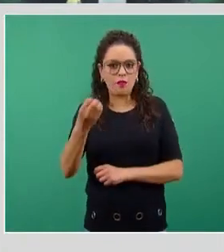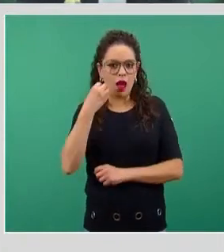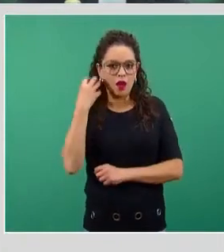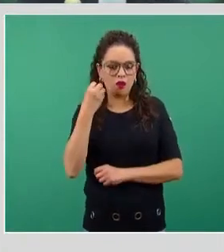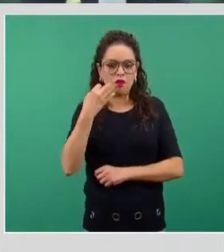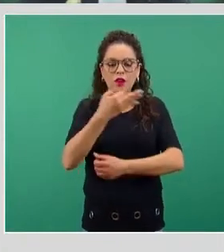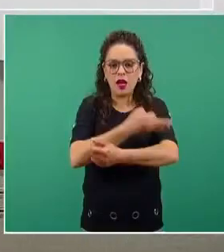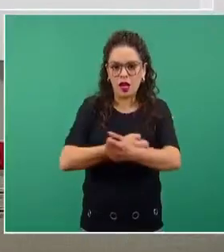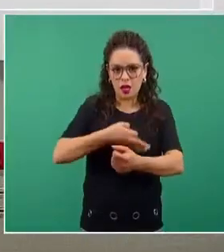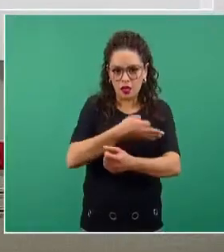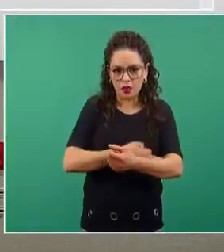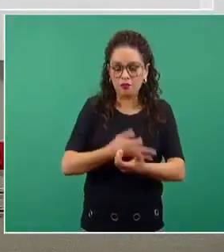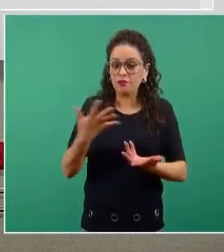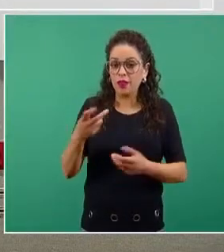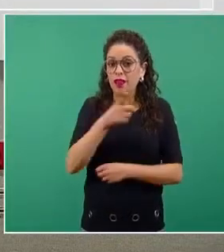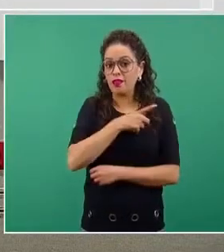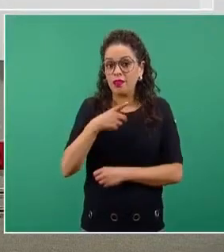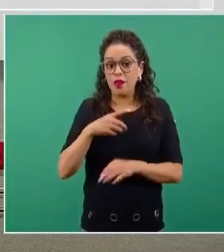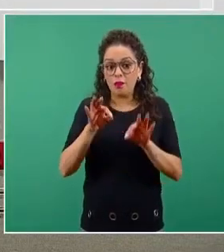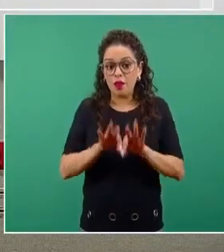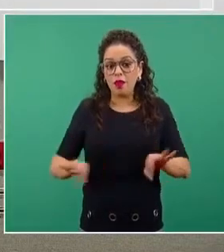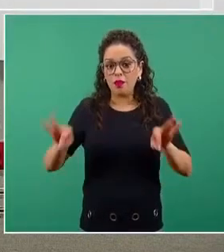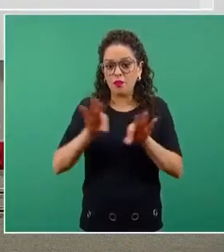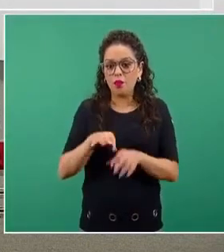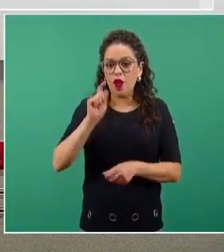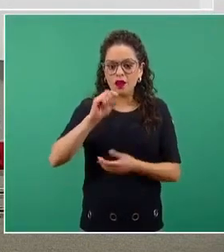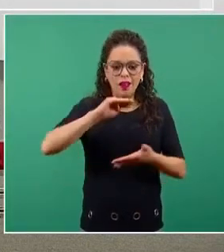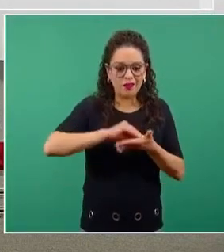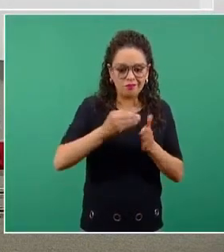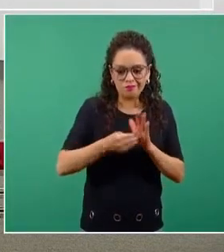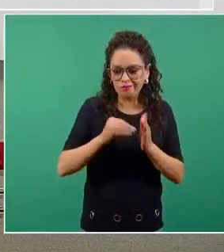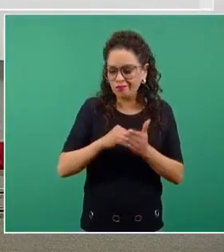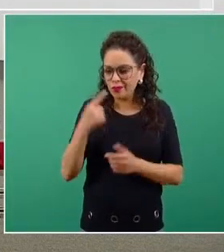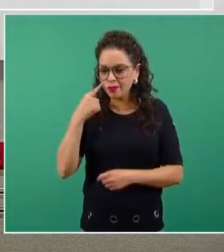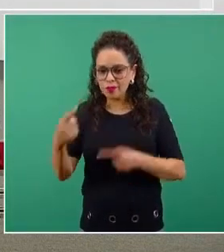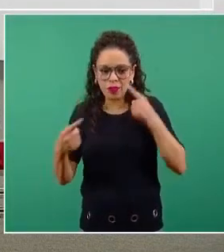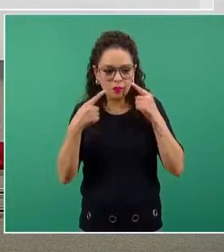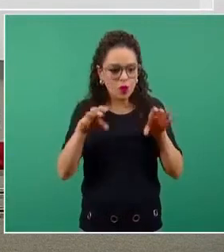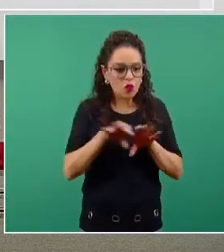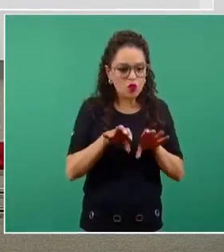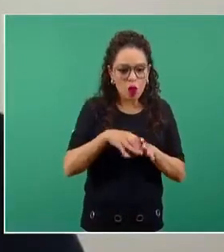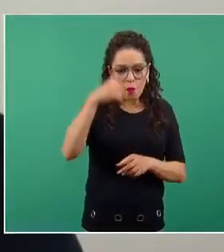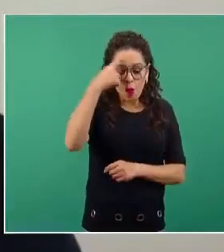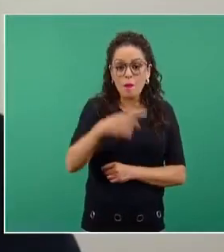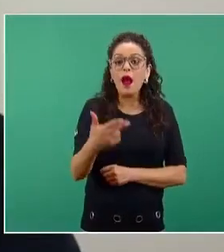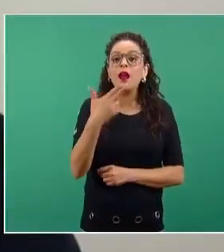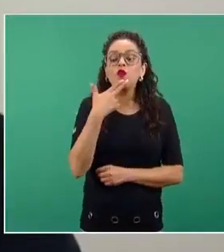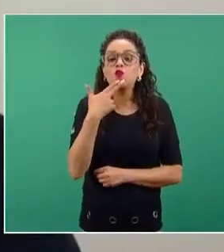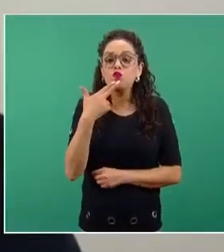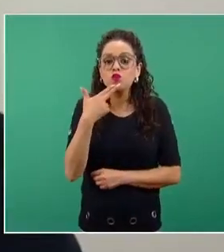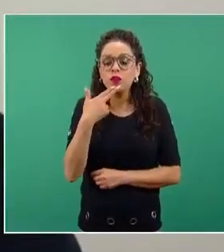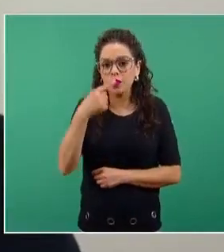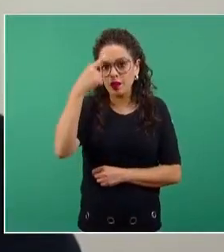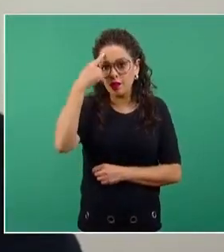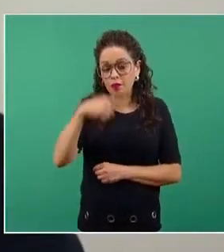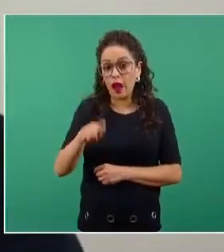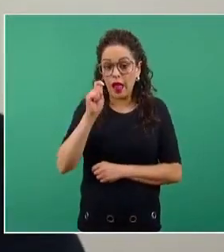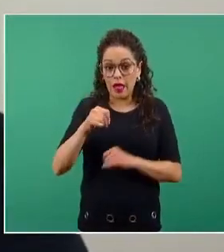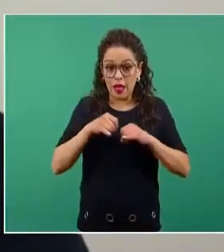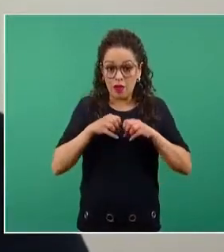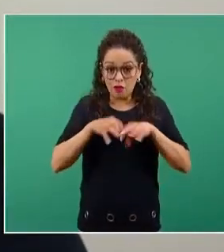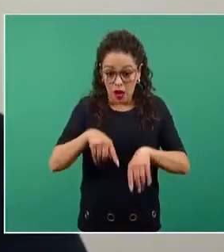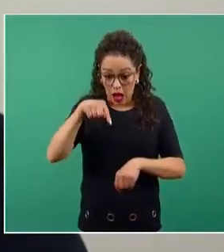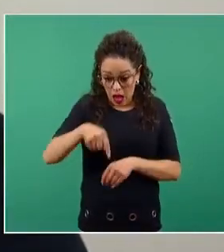mejores estrategias para que estos espacios sean realmente útiles a la población, que la información que aquí se comparte, que